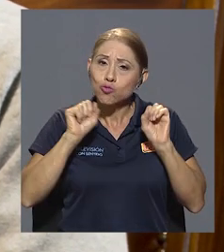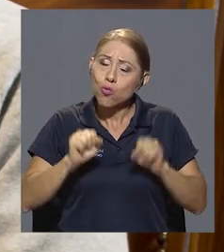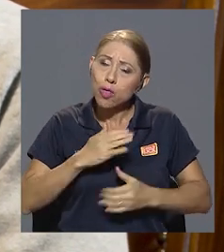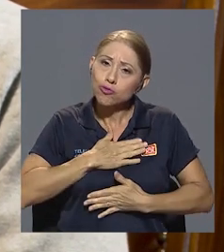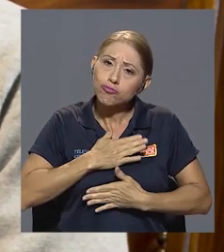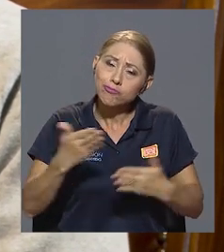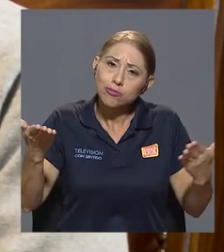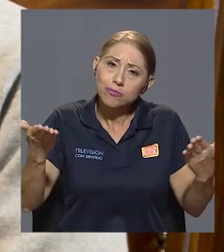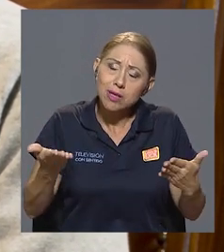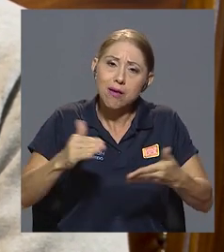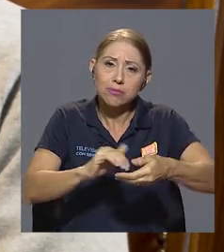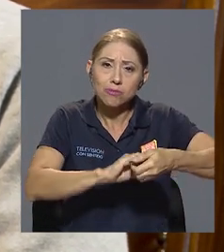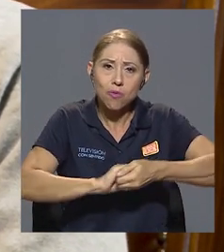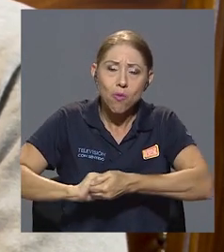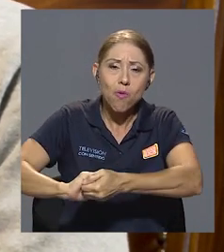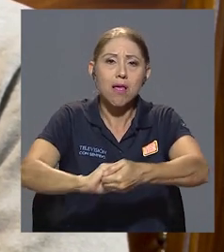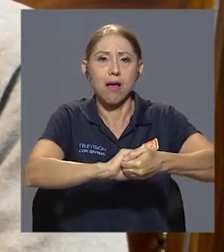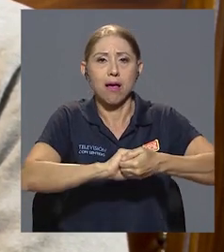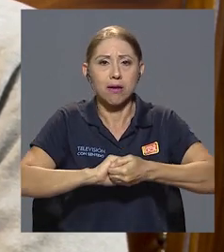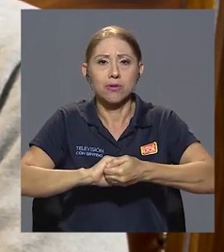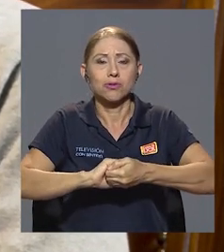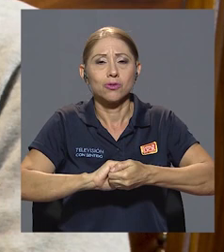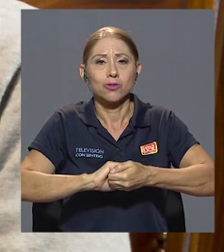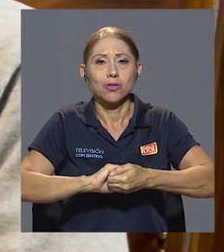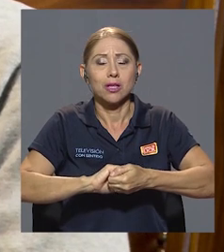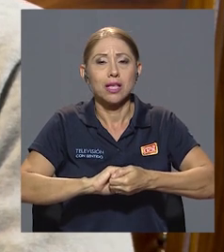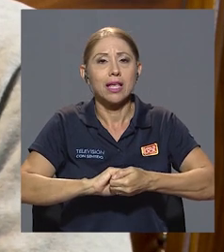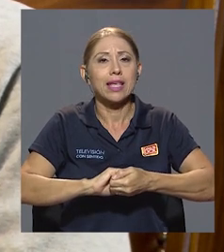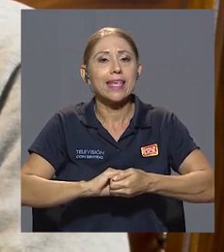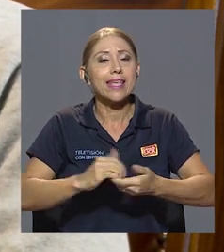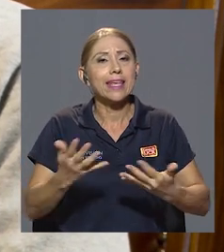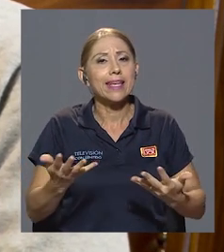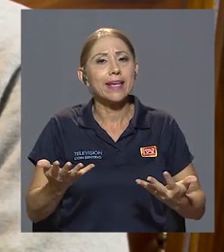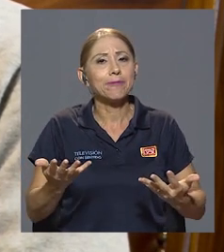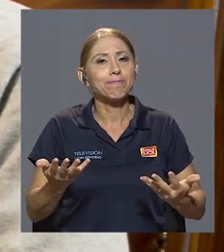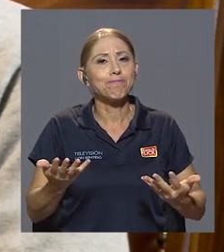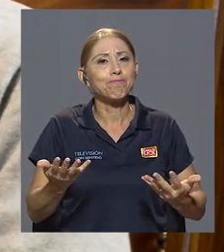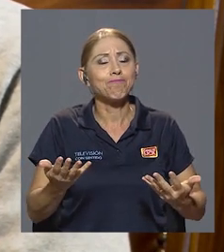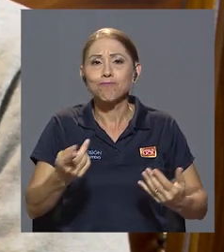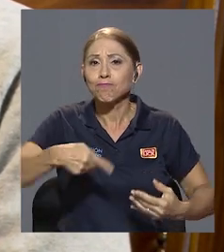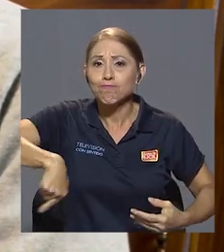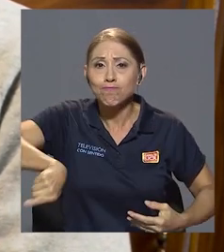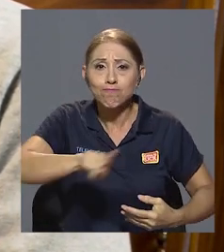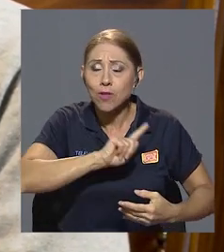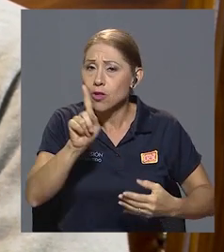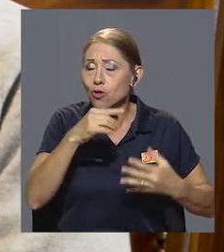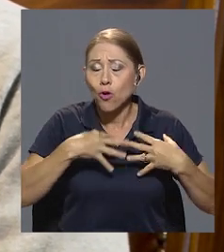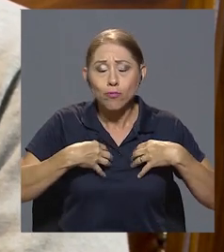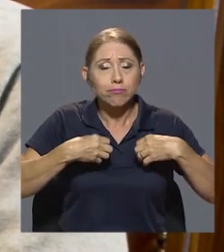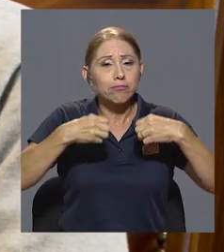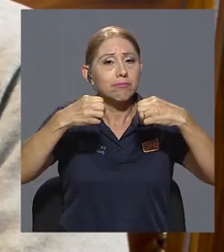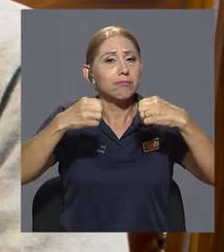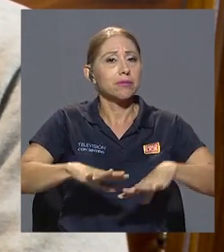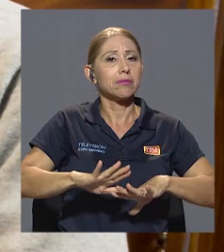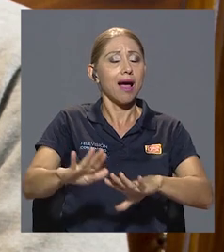hospitalarios podemos ser solidarios y que sobre todo no renunciemos a la esperanza